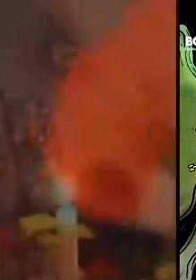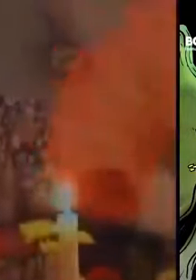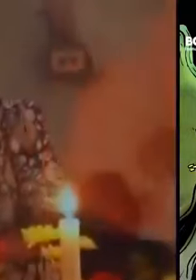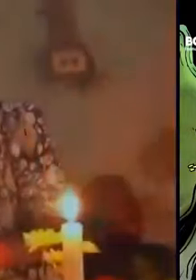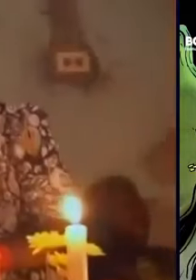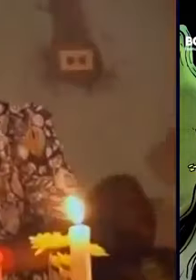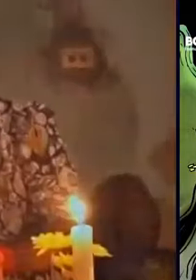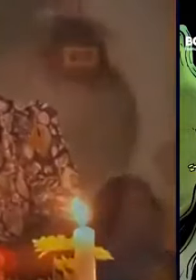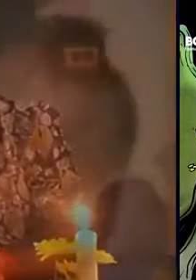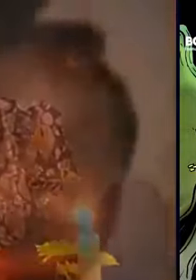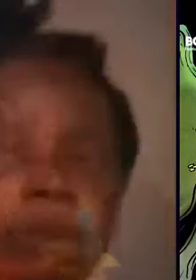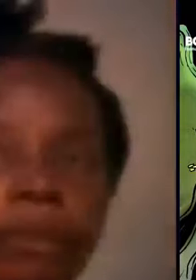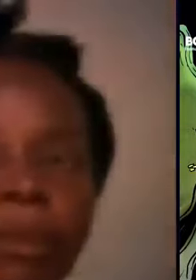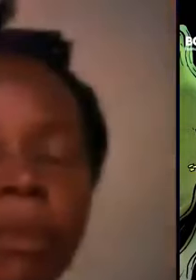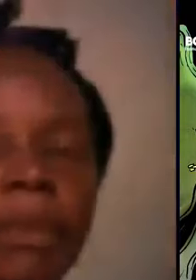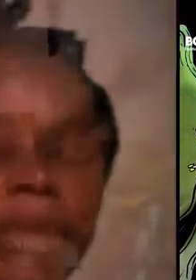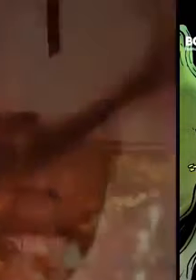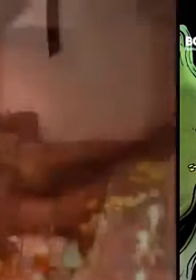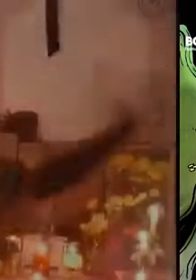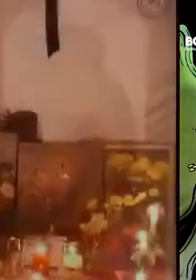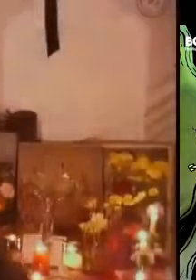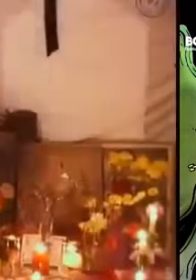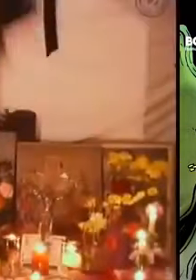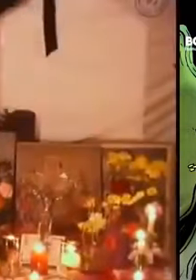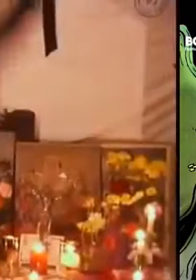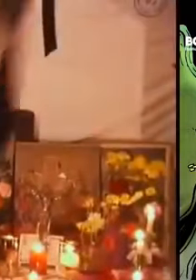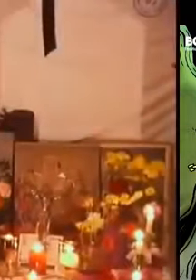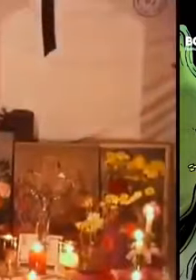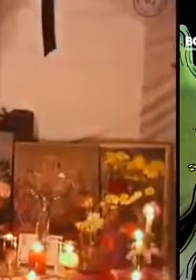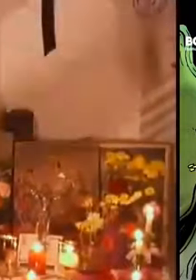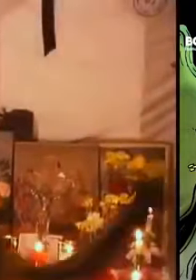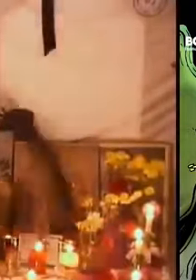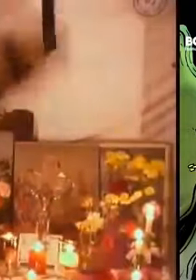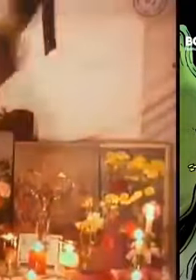Momento que no te toque.